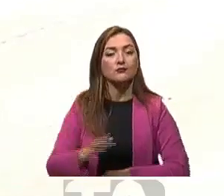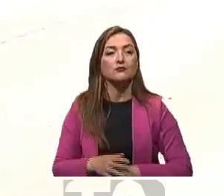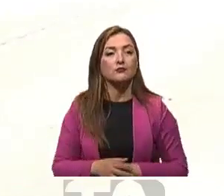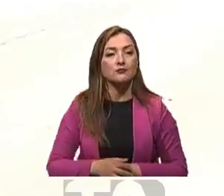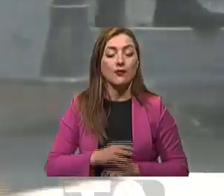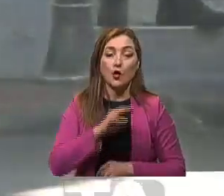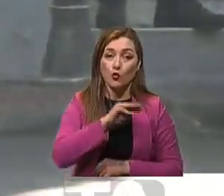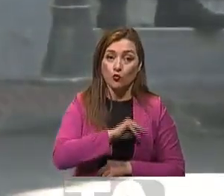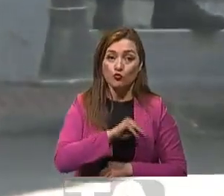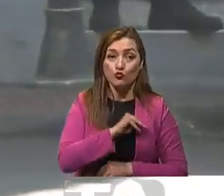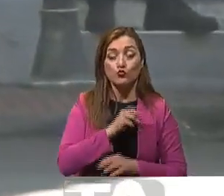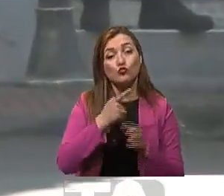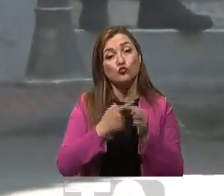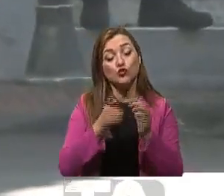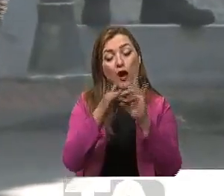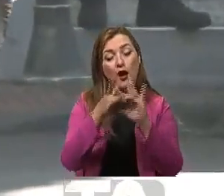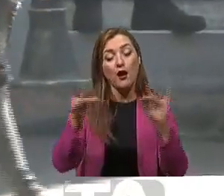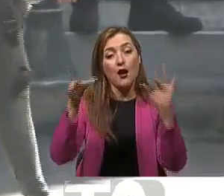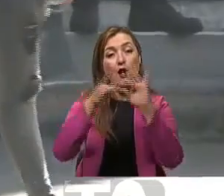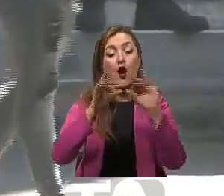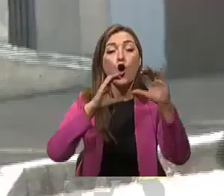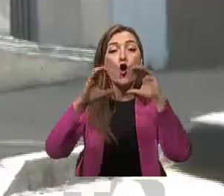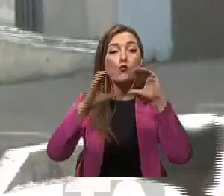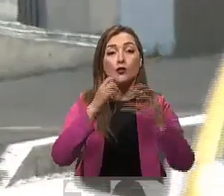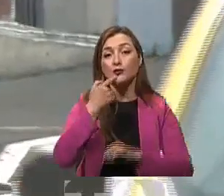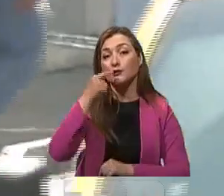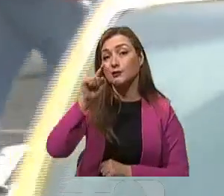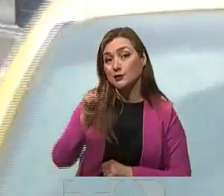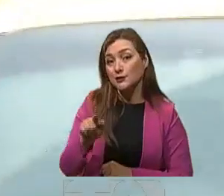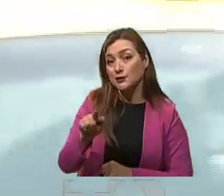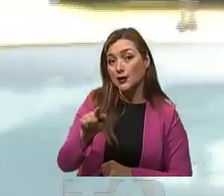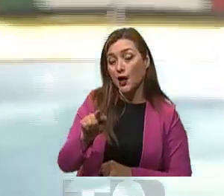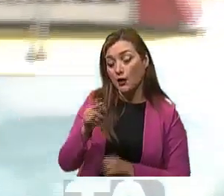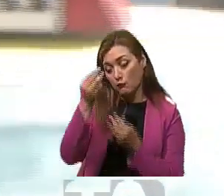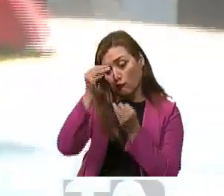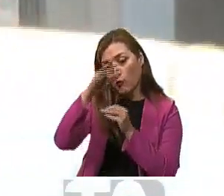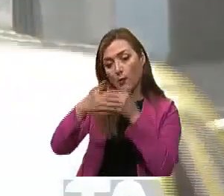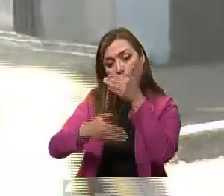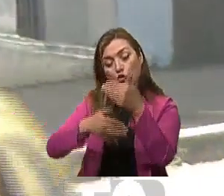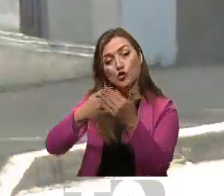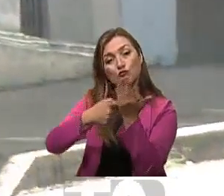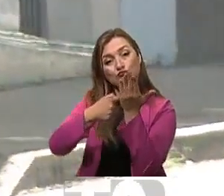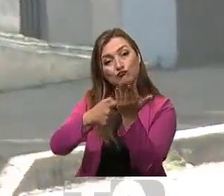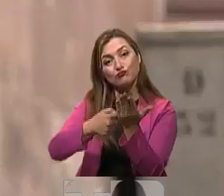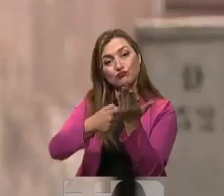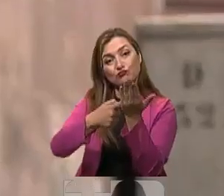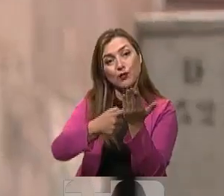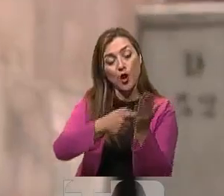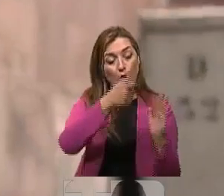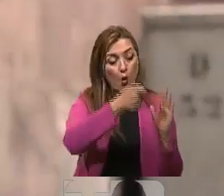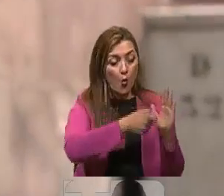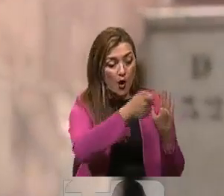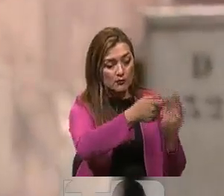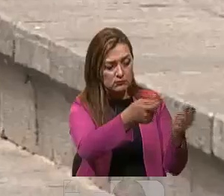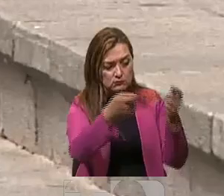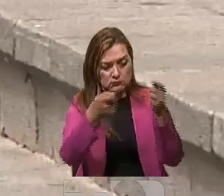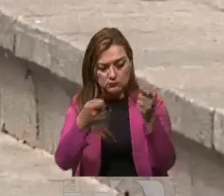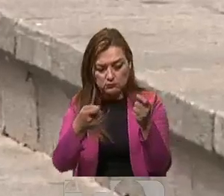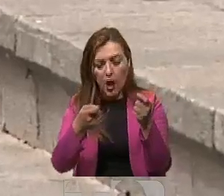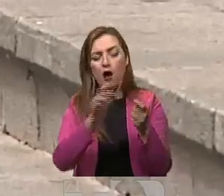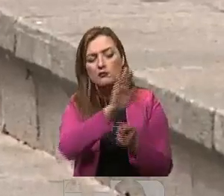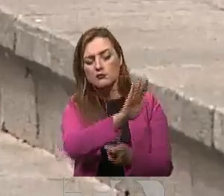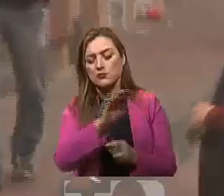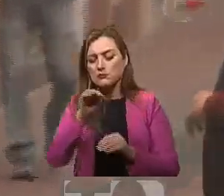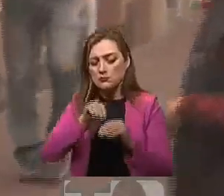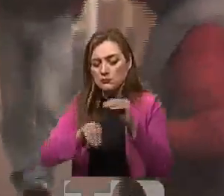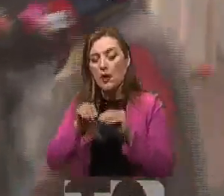el municipio de Quito, a través de un comunicado, informó que está en proceso el análisis de la sentencia para la elaboración de un plan